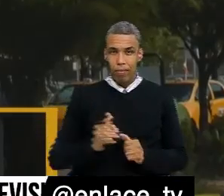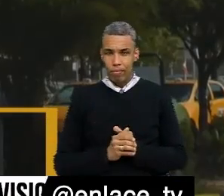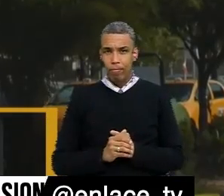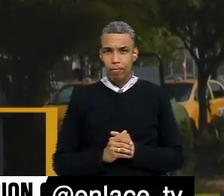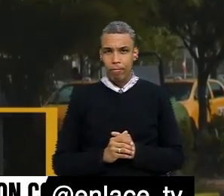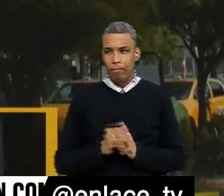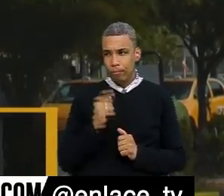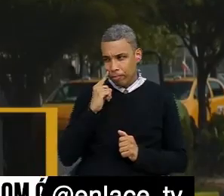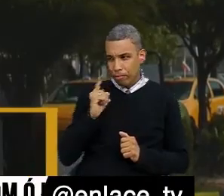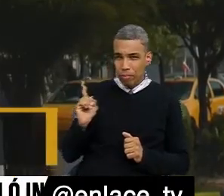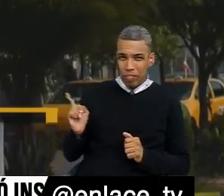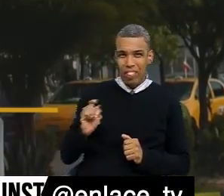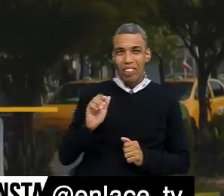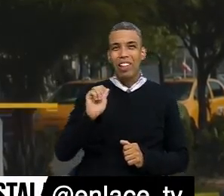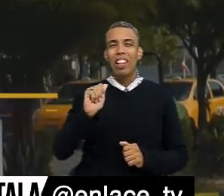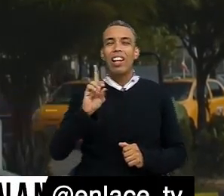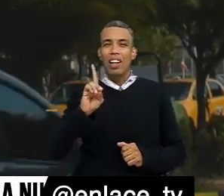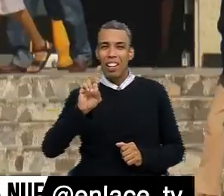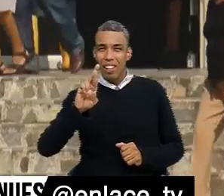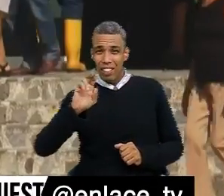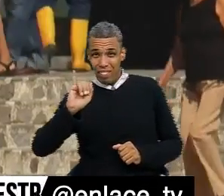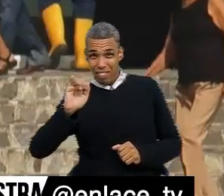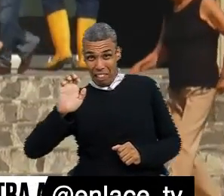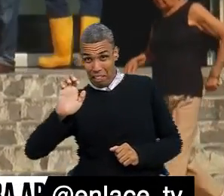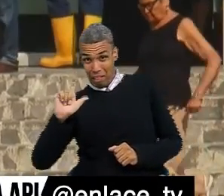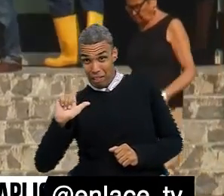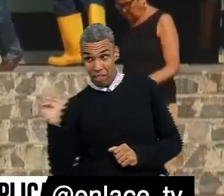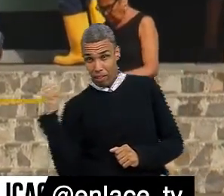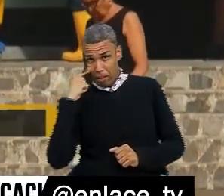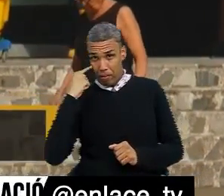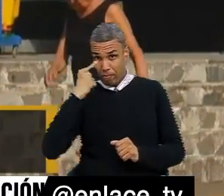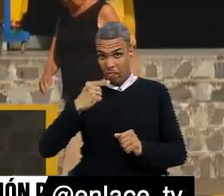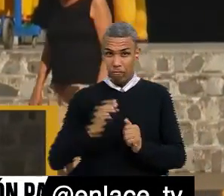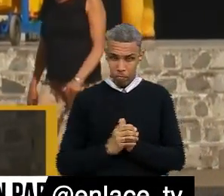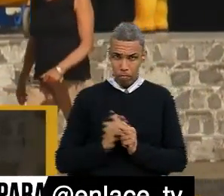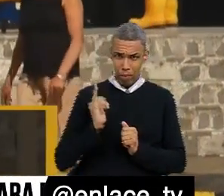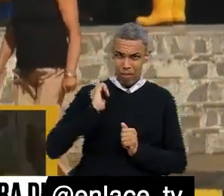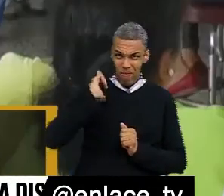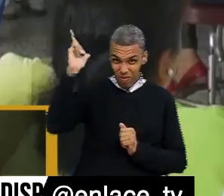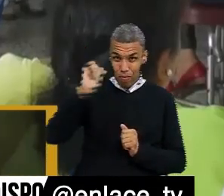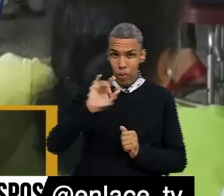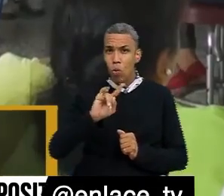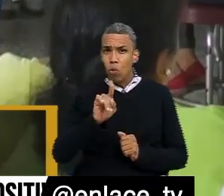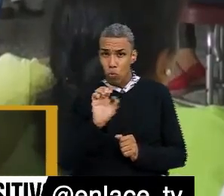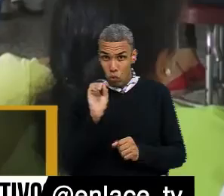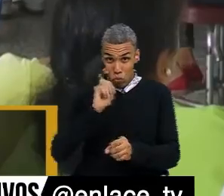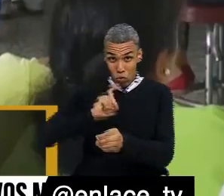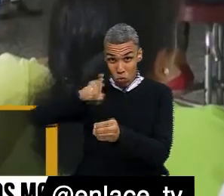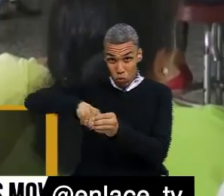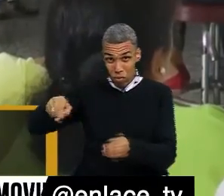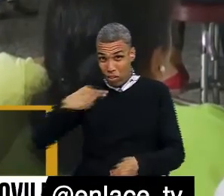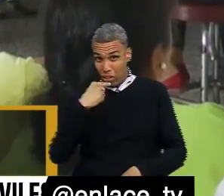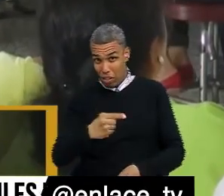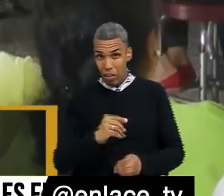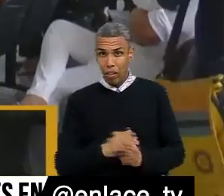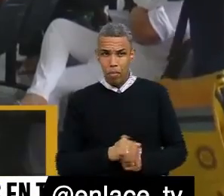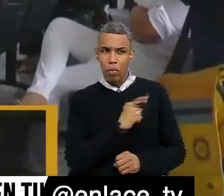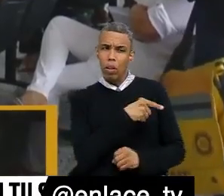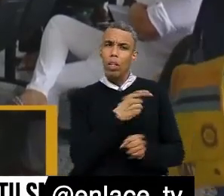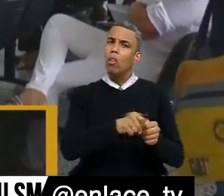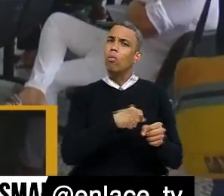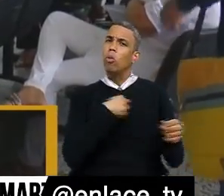dijo que en este escenario no se trata de rechazar el nuevo sistema de salud que pretende imponer Ecopetrol a pensionados, trabajadores y familiares, sino